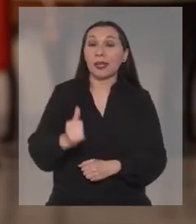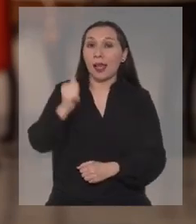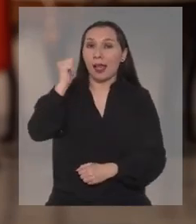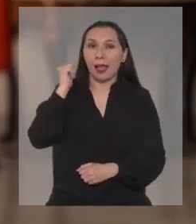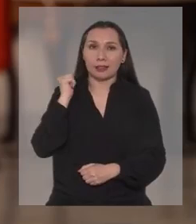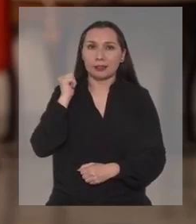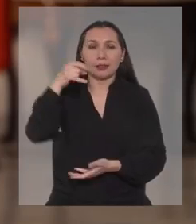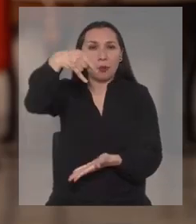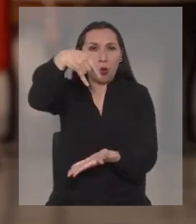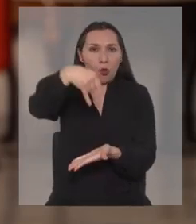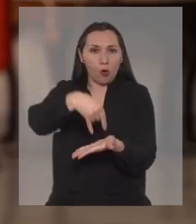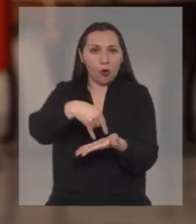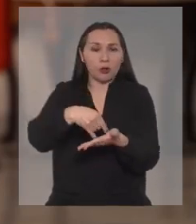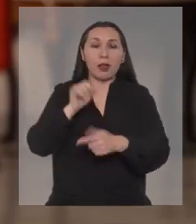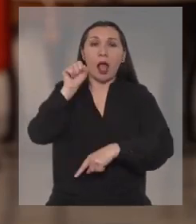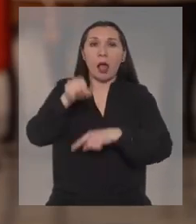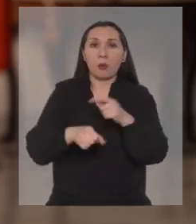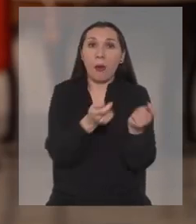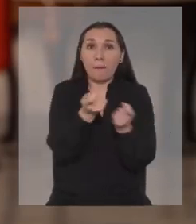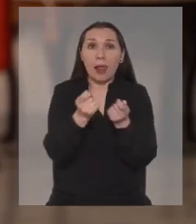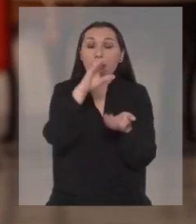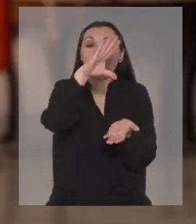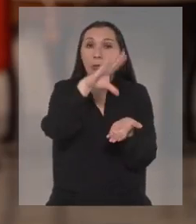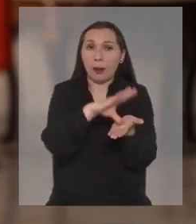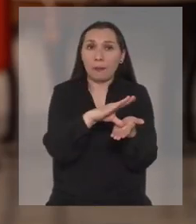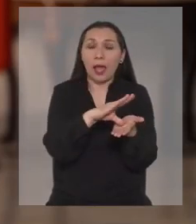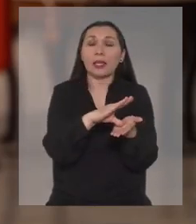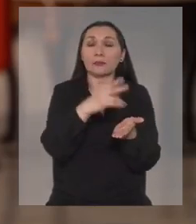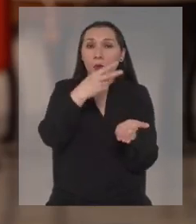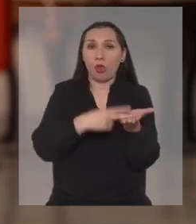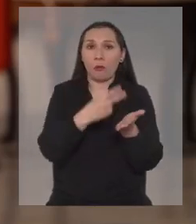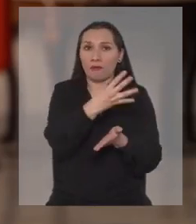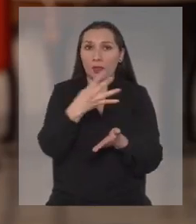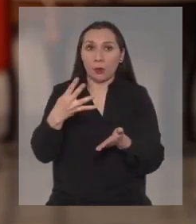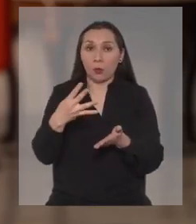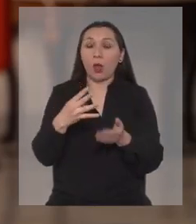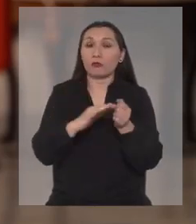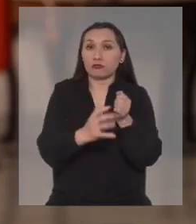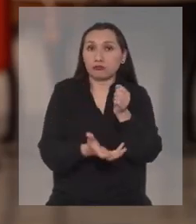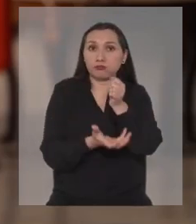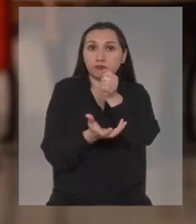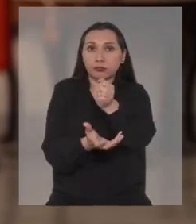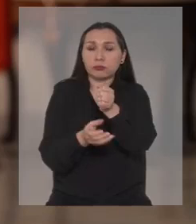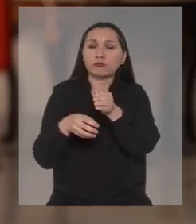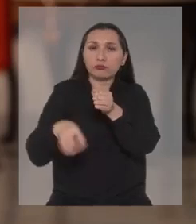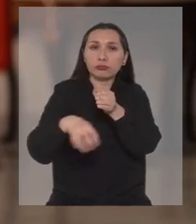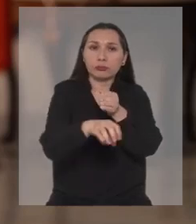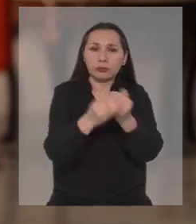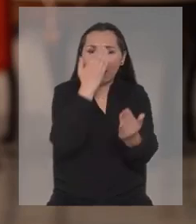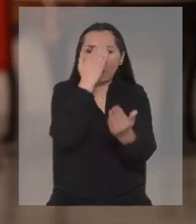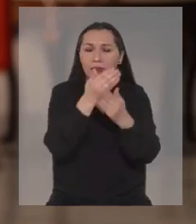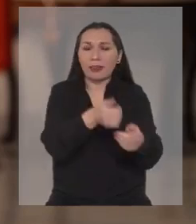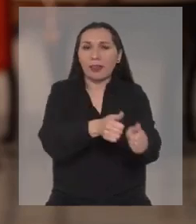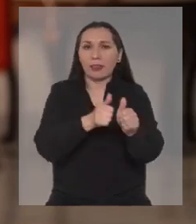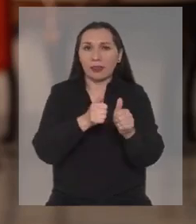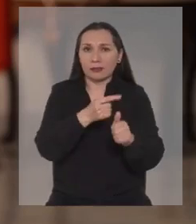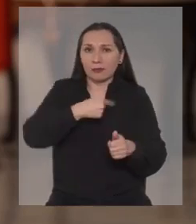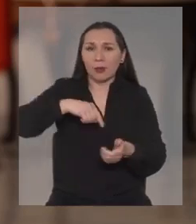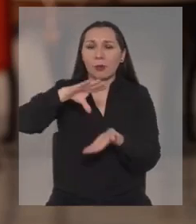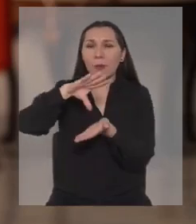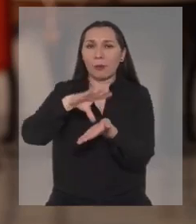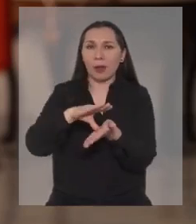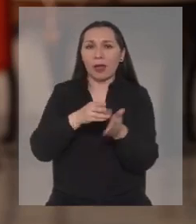ayer El Congreso Nacional aprobó el presupuesto de la nación para el 2024 que asigna los recursos para enfrentar los desafíos que tenemos como